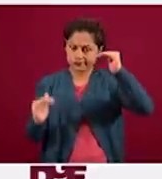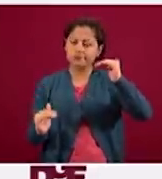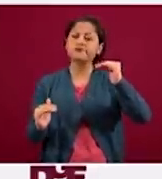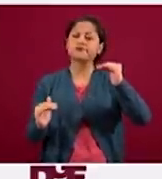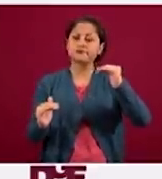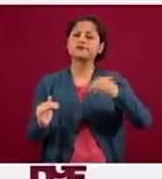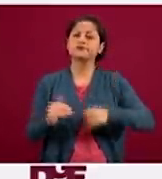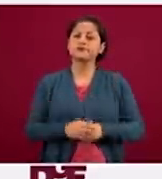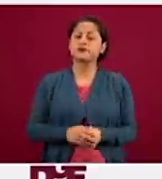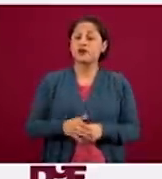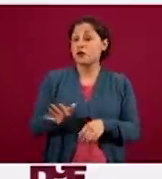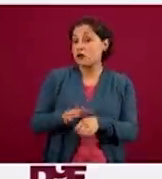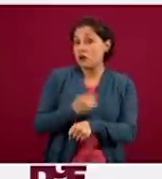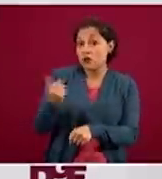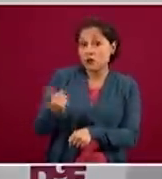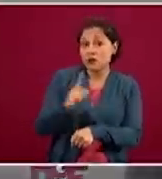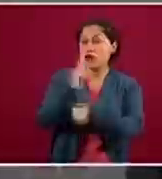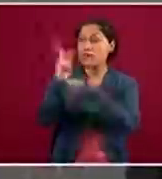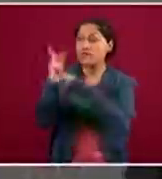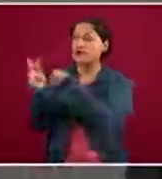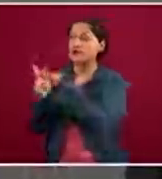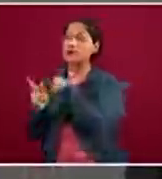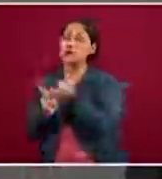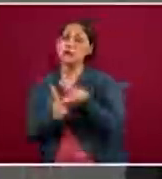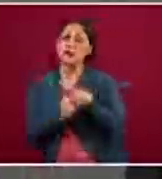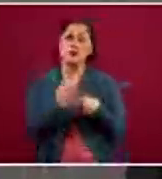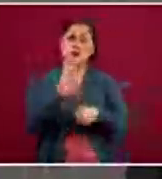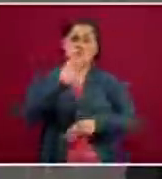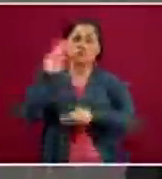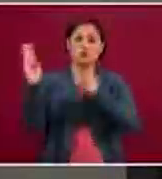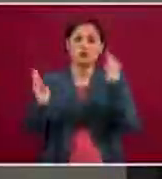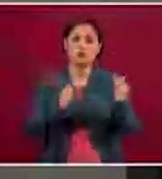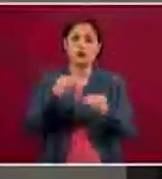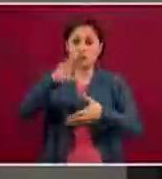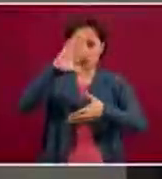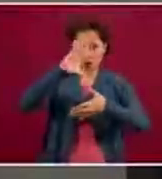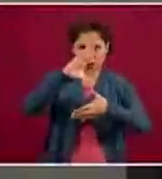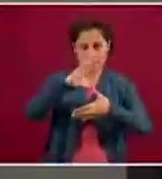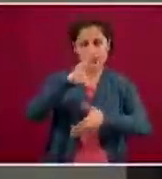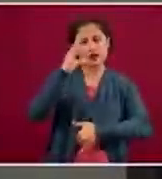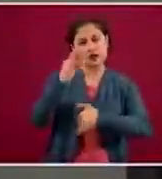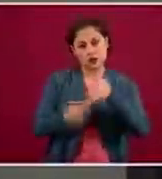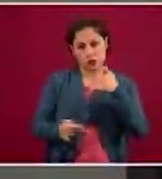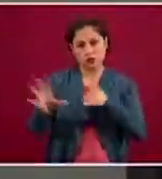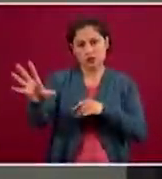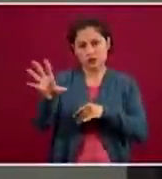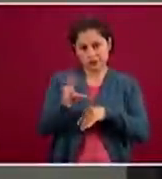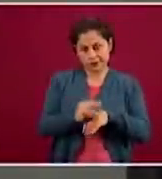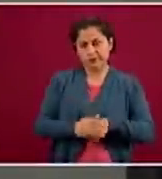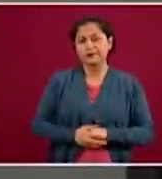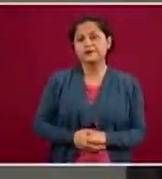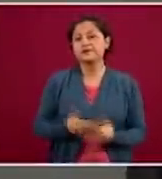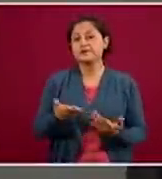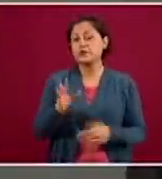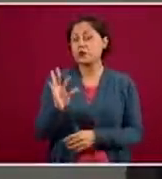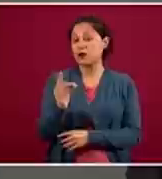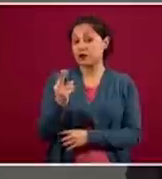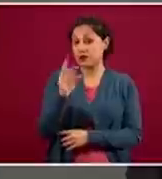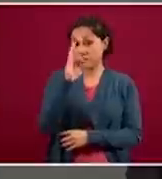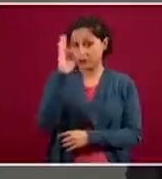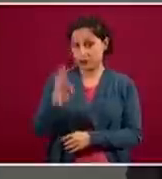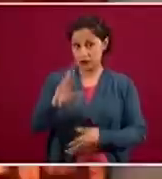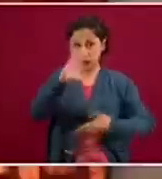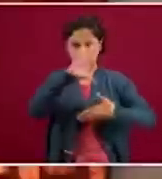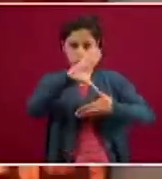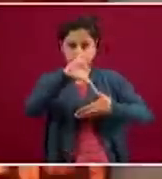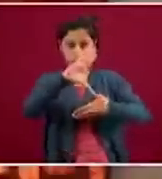la última región que en su momento está haciendo y va a ser afectada por la pandemia como tal, 42% entonces para las